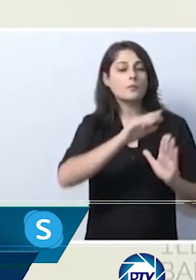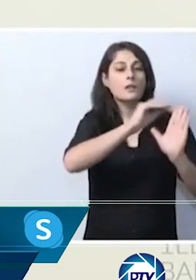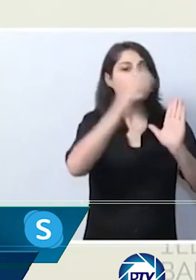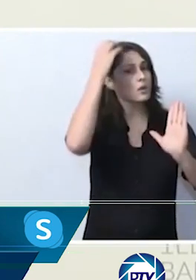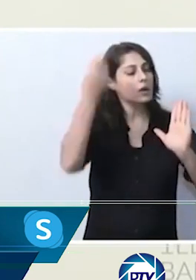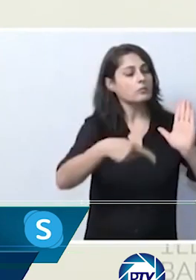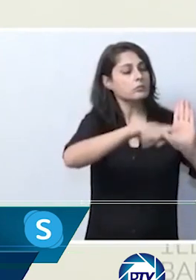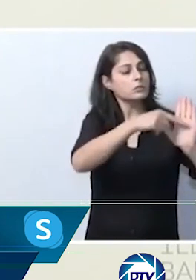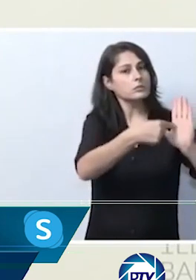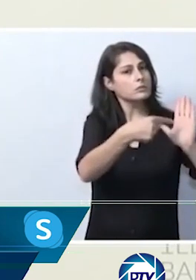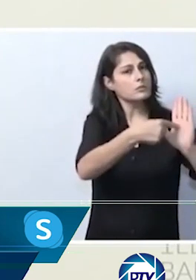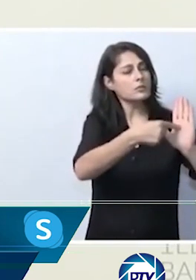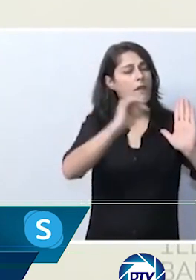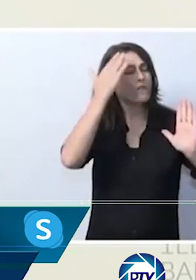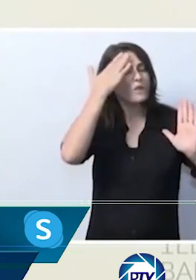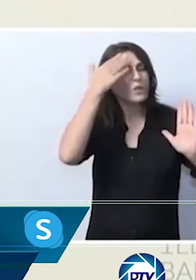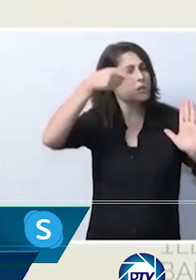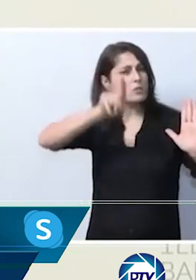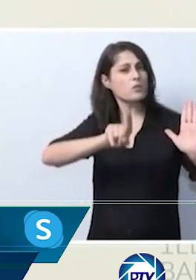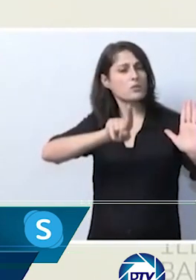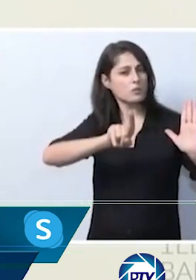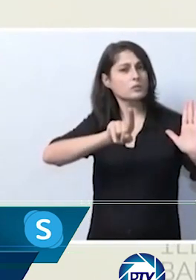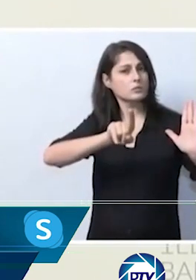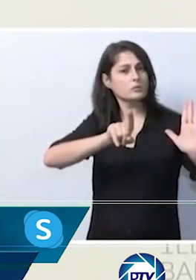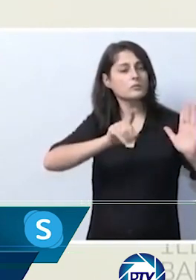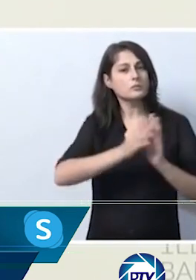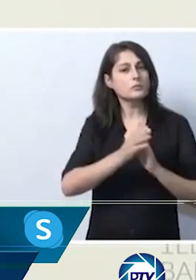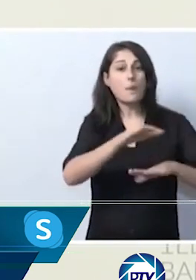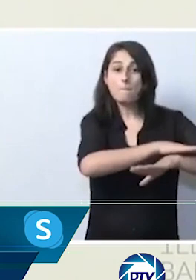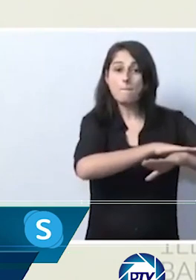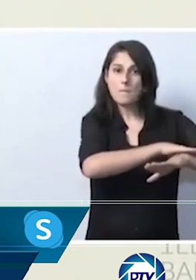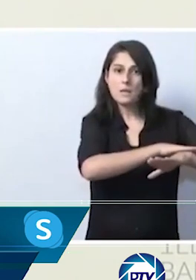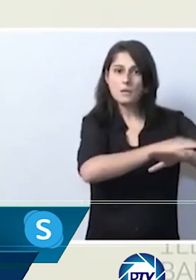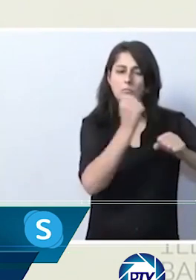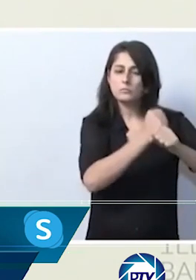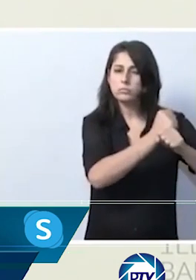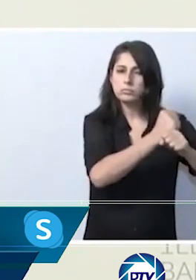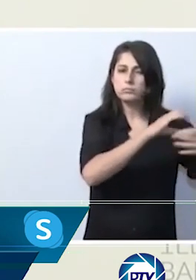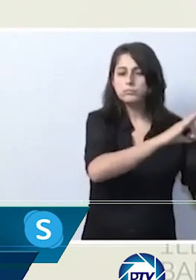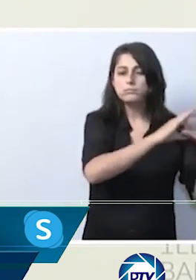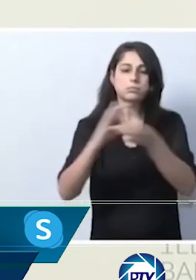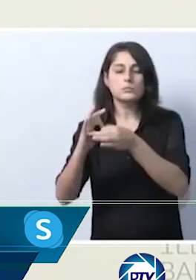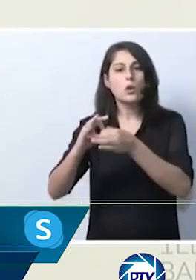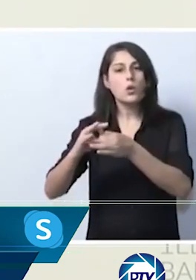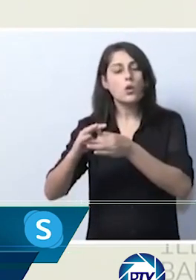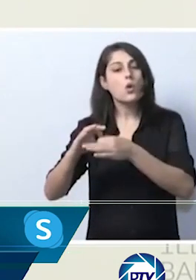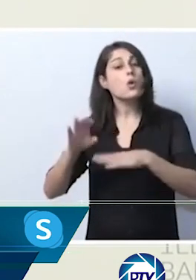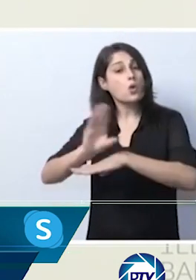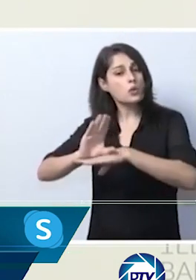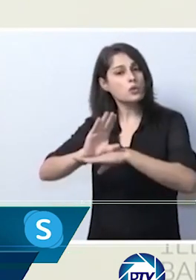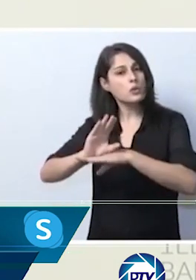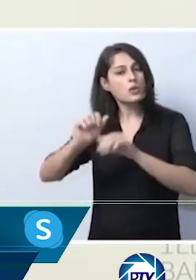educativo han trabajado dentro del mismo centro, y la unión hace la fuerza. Lo que hemos conseguido es